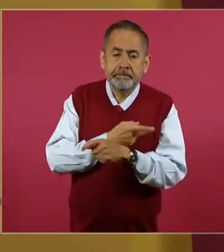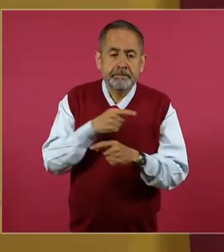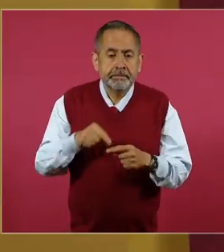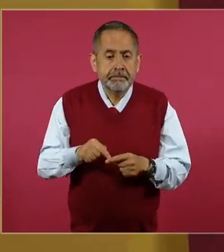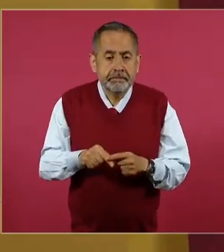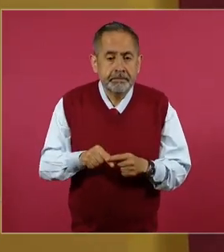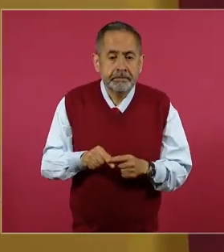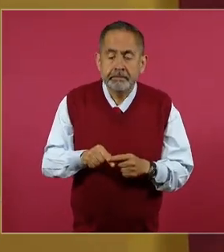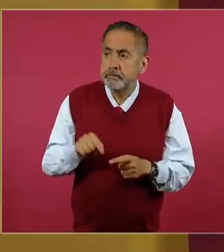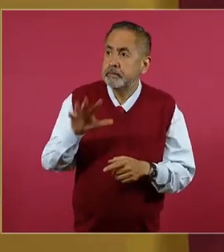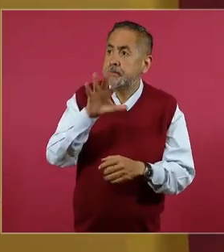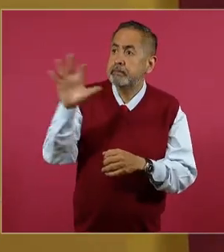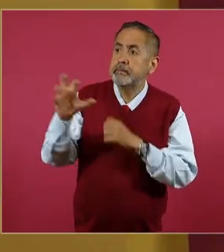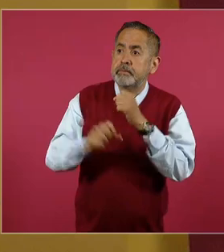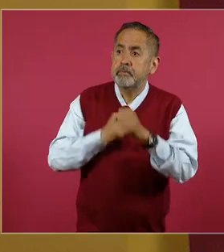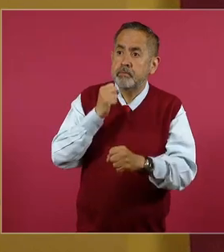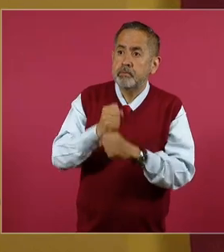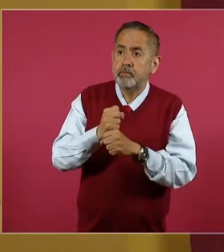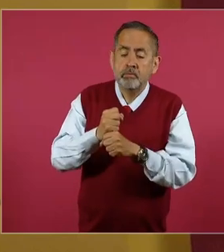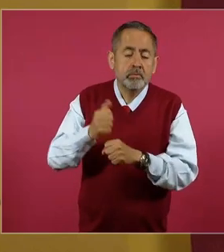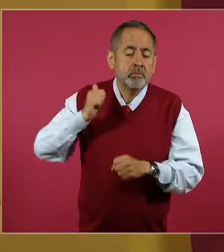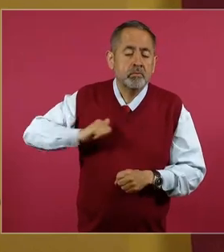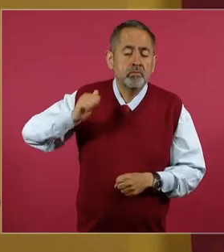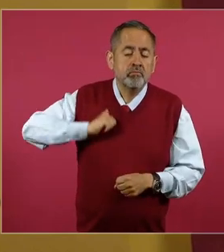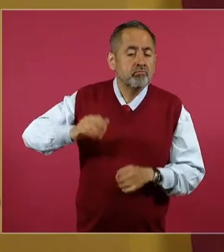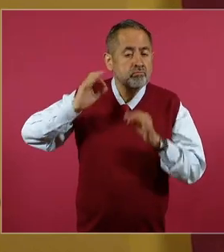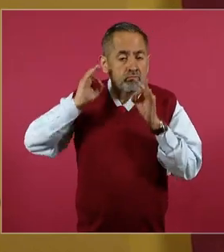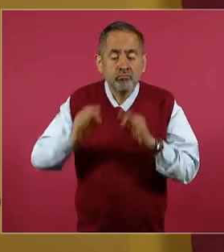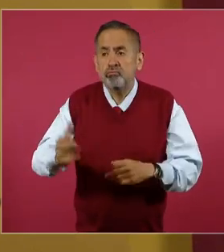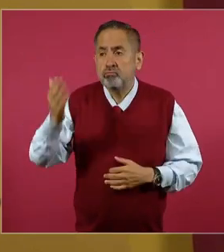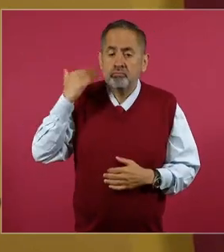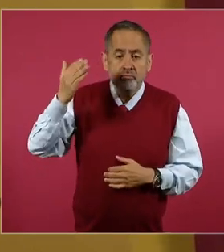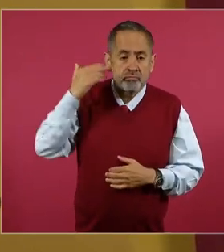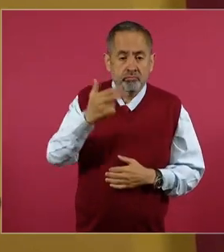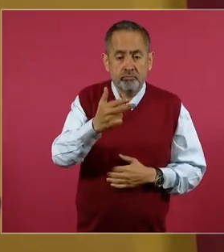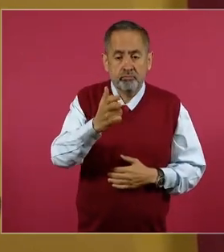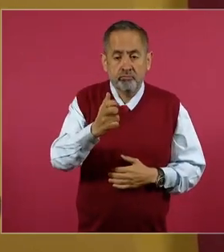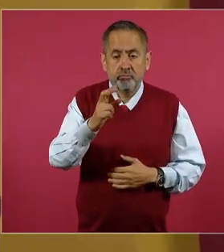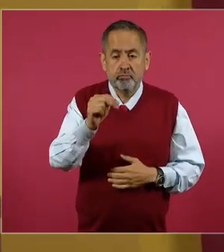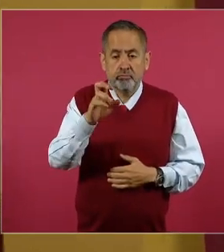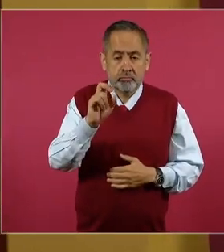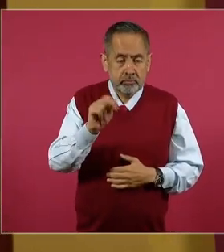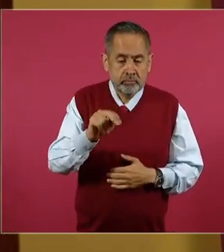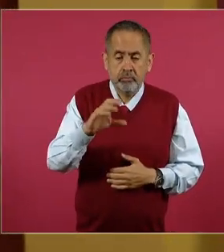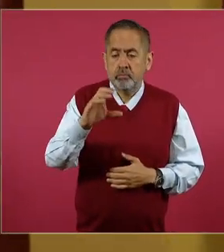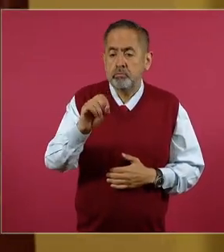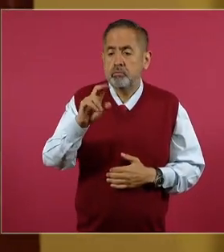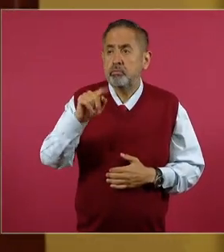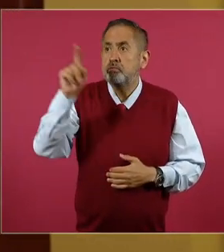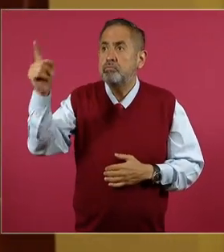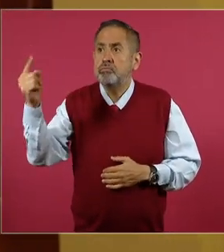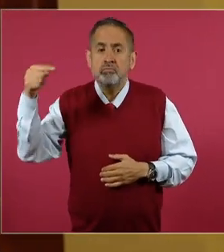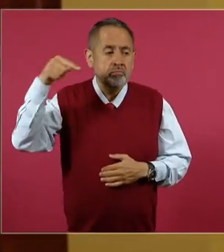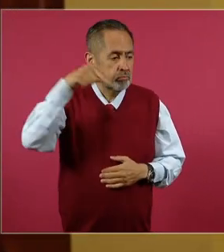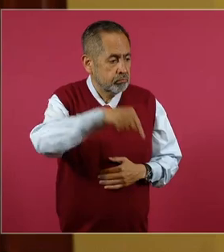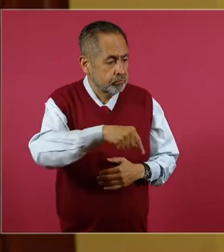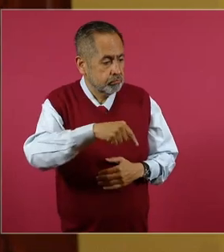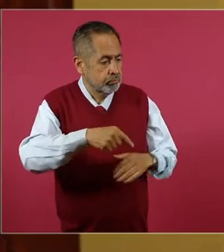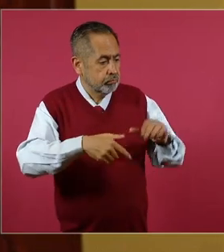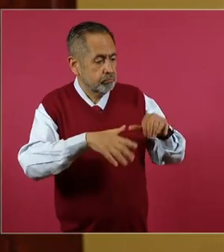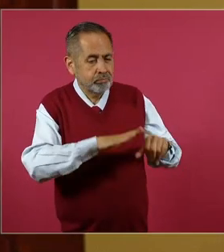medio milenio desde la llegada de Hernán Cortés al territorio de la actual República Mexicana, y